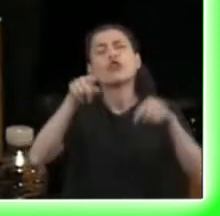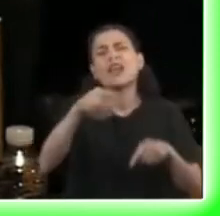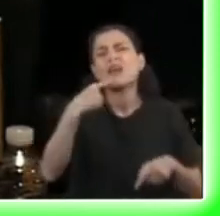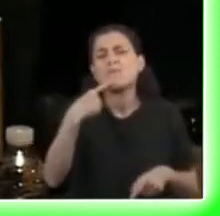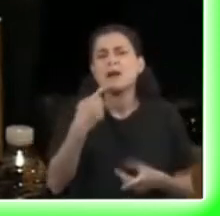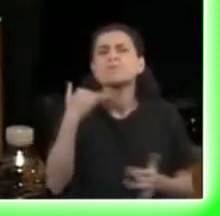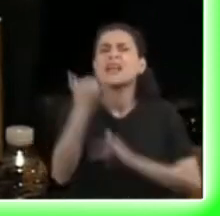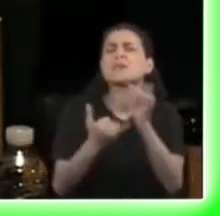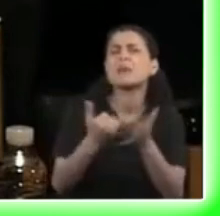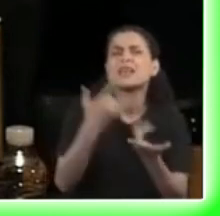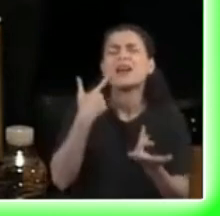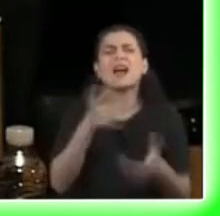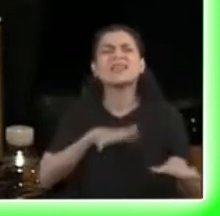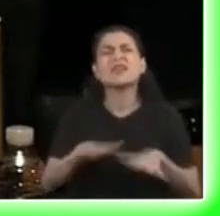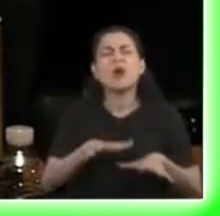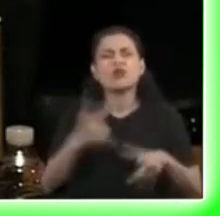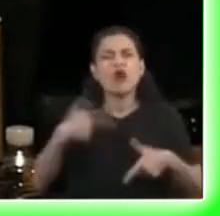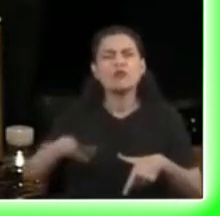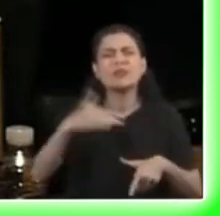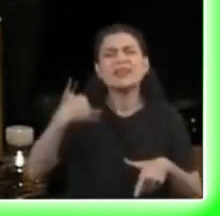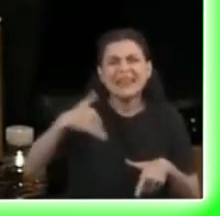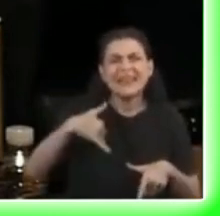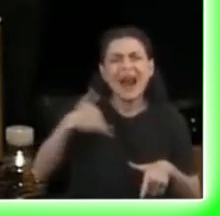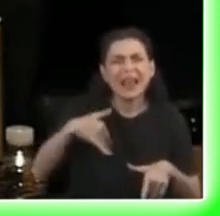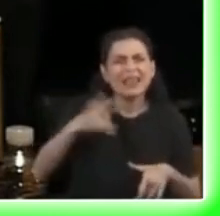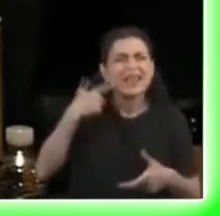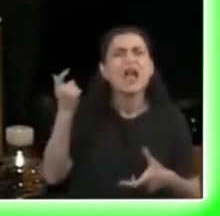tan difícil salir del abismo sin fondo que es el socialismo.